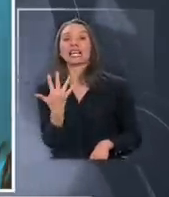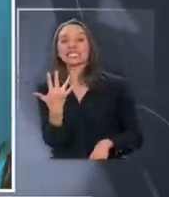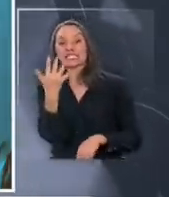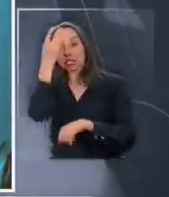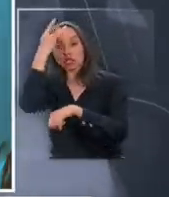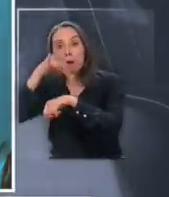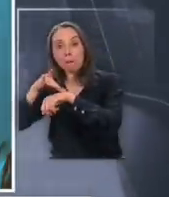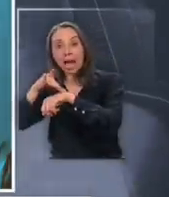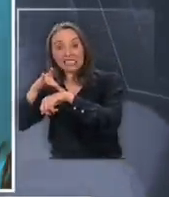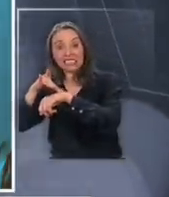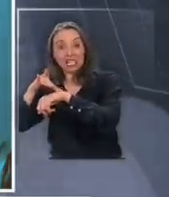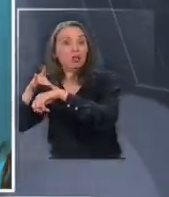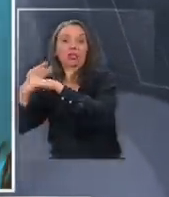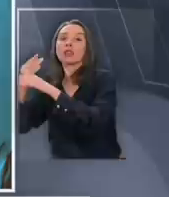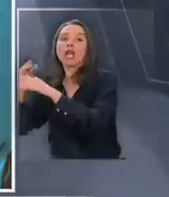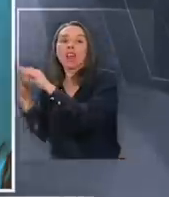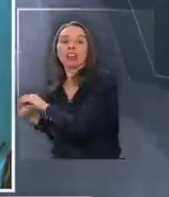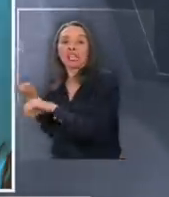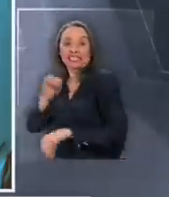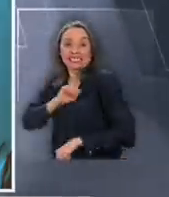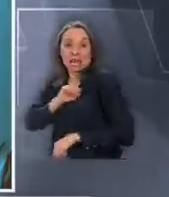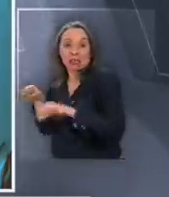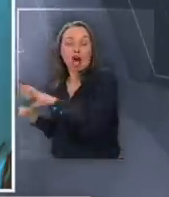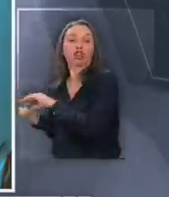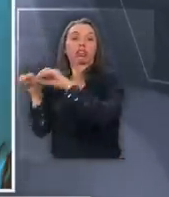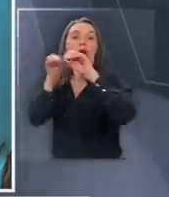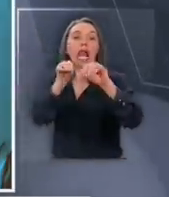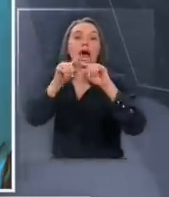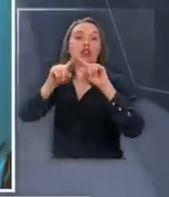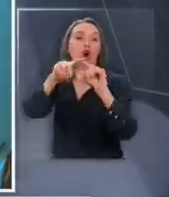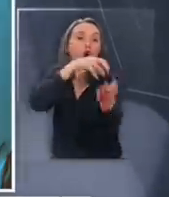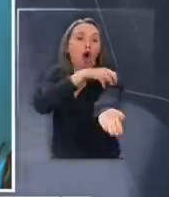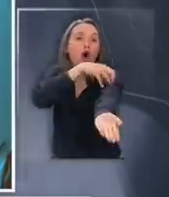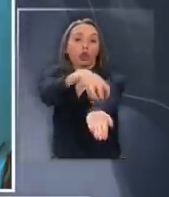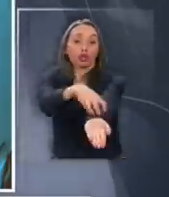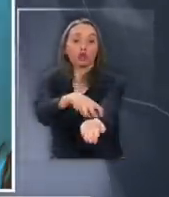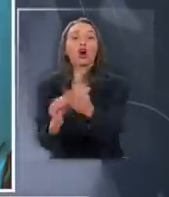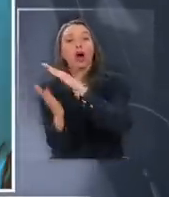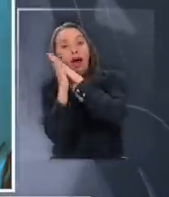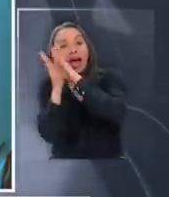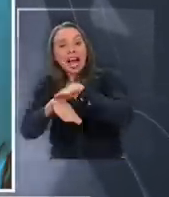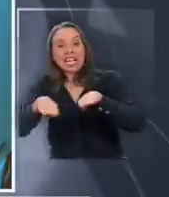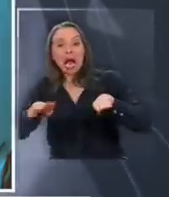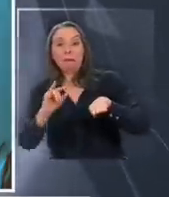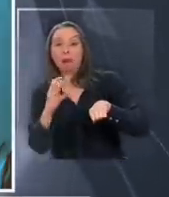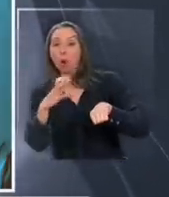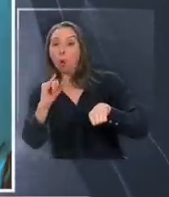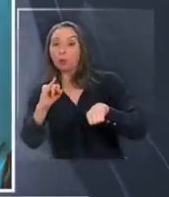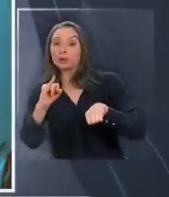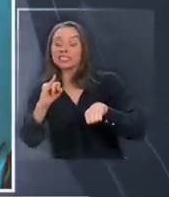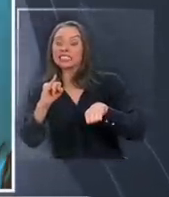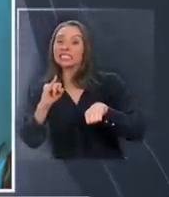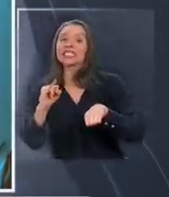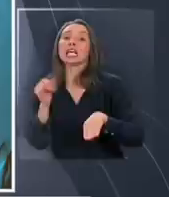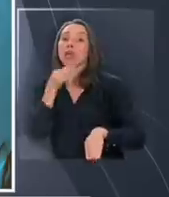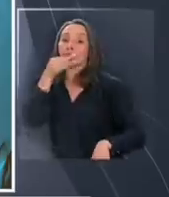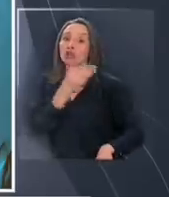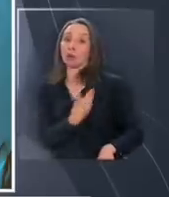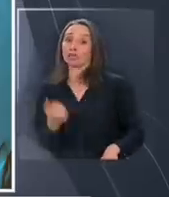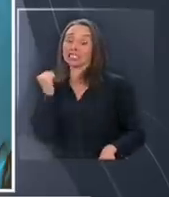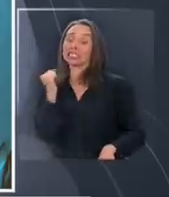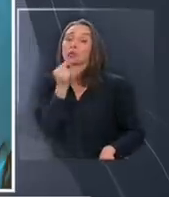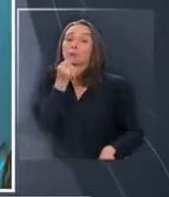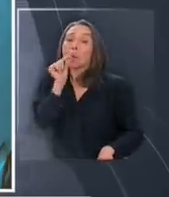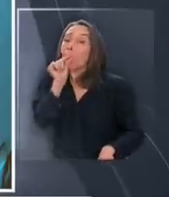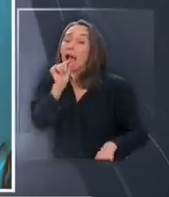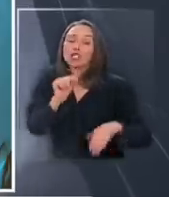cual da muestra de que nuestro sistema de salud, al menos acá, las camas críticas en la región metropolitana, está muy cerca, como dijo el propio presidente Piñera,